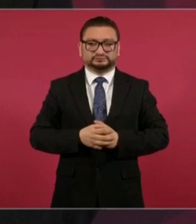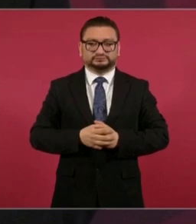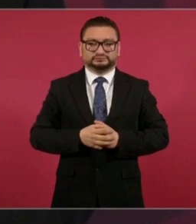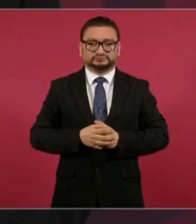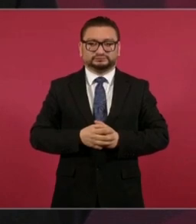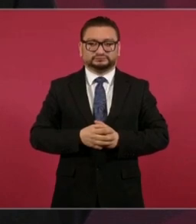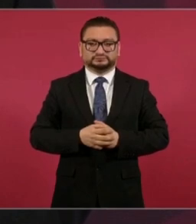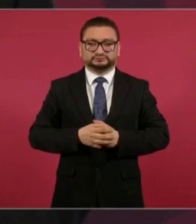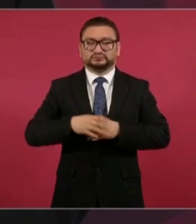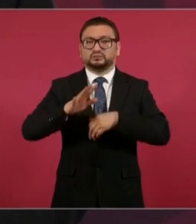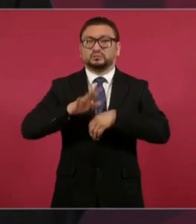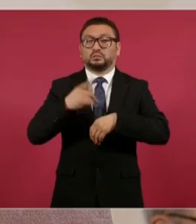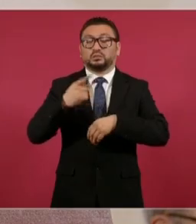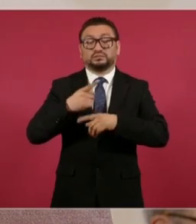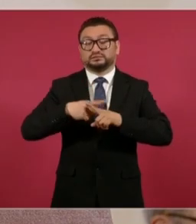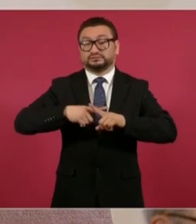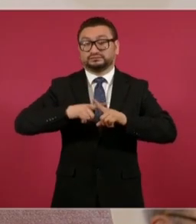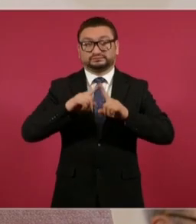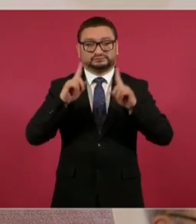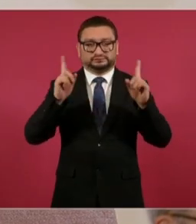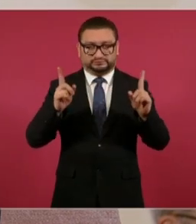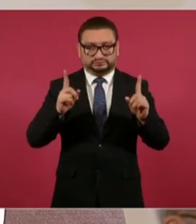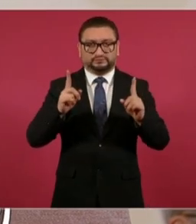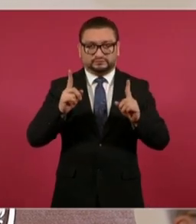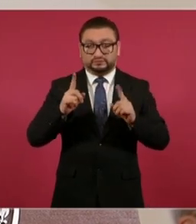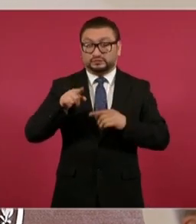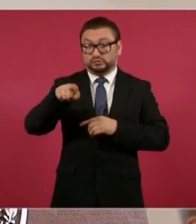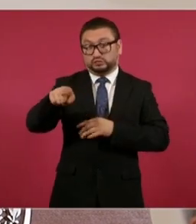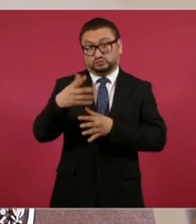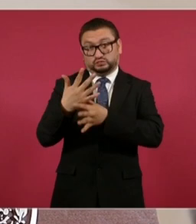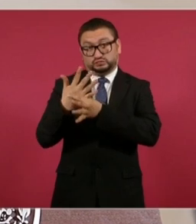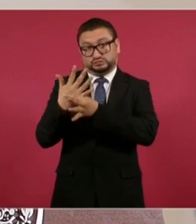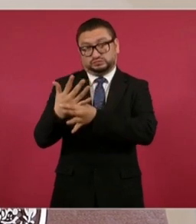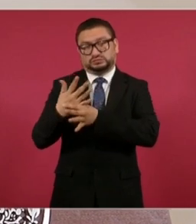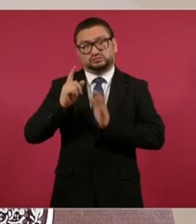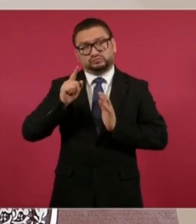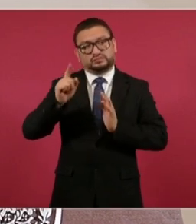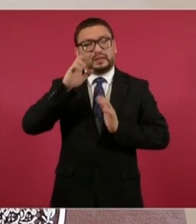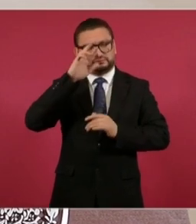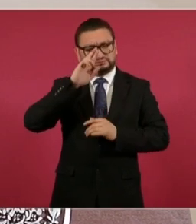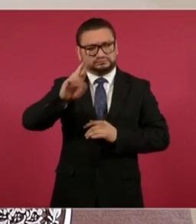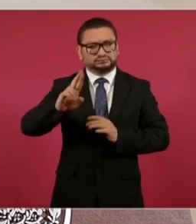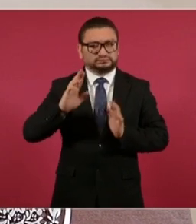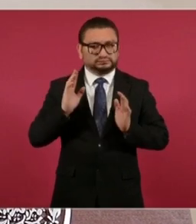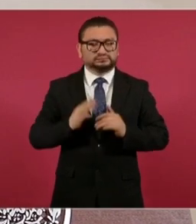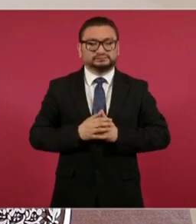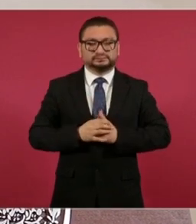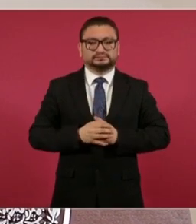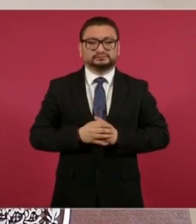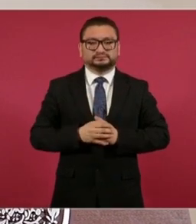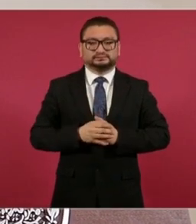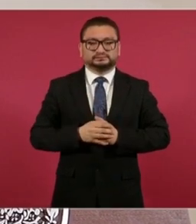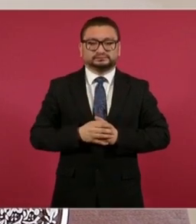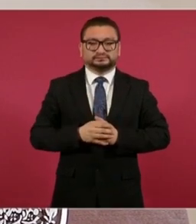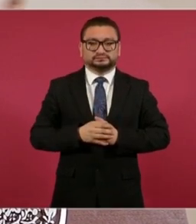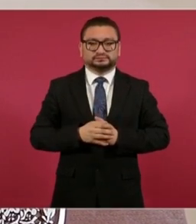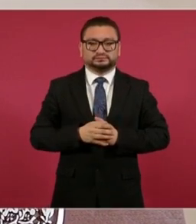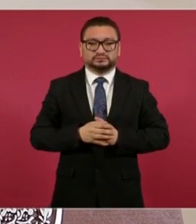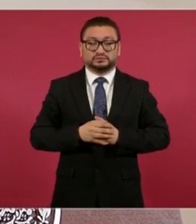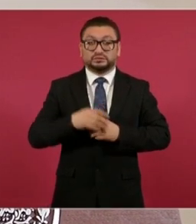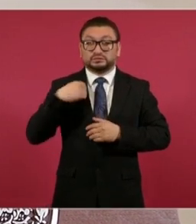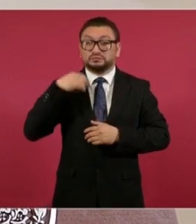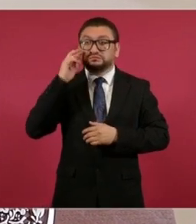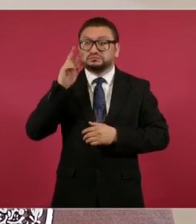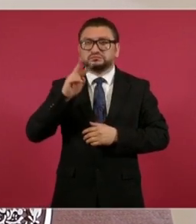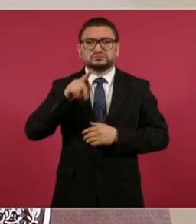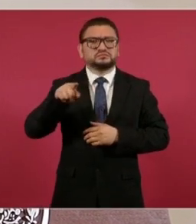porque muy contrario a lo que tú sostienes y yo respeto yo creo que no han hecho